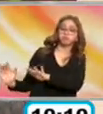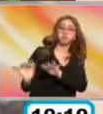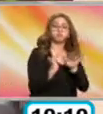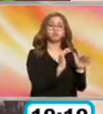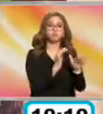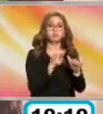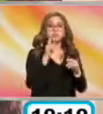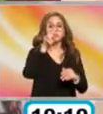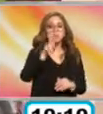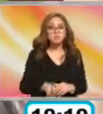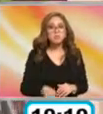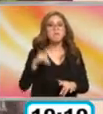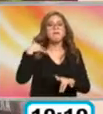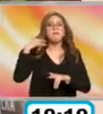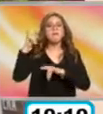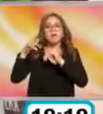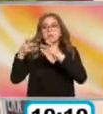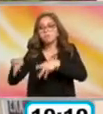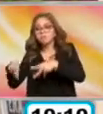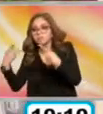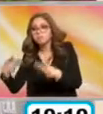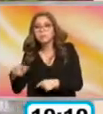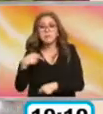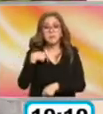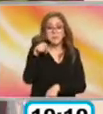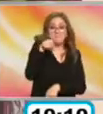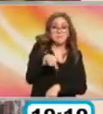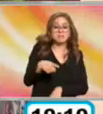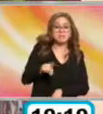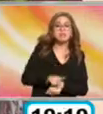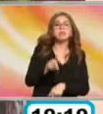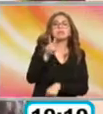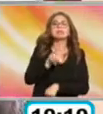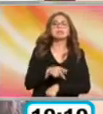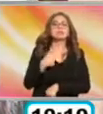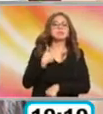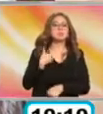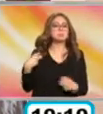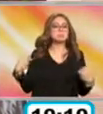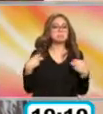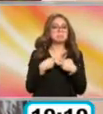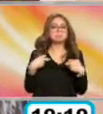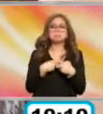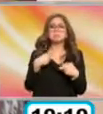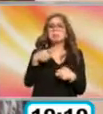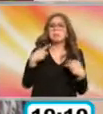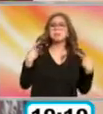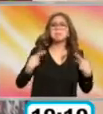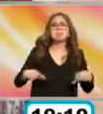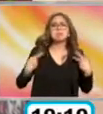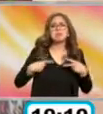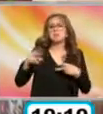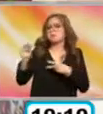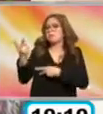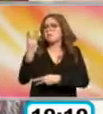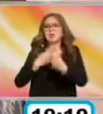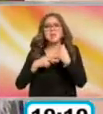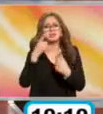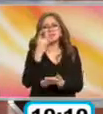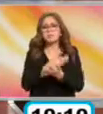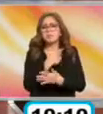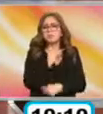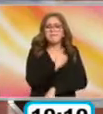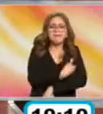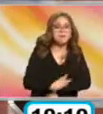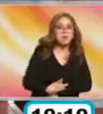las ferias, con mi show ahí el mismo día, estaba súper nervioso. Yo dije, aquí no va a venir ni un alma de mis familiares y ya. Pero